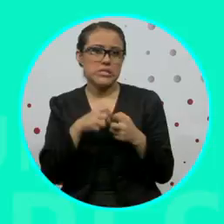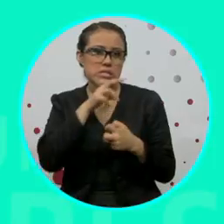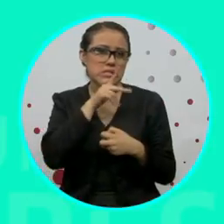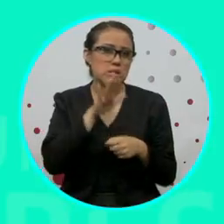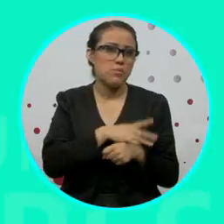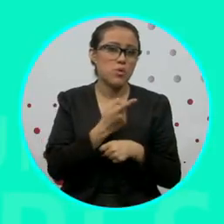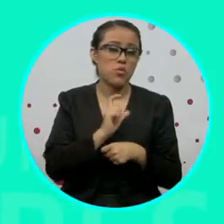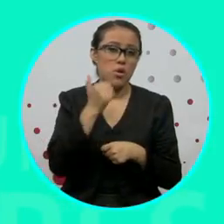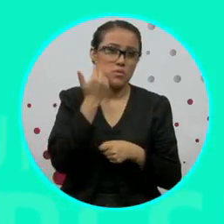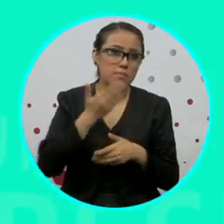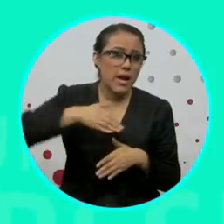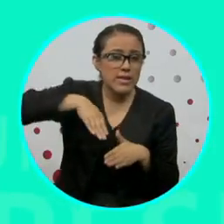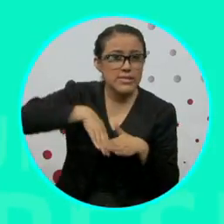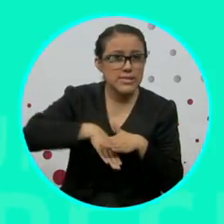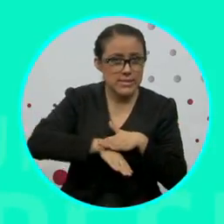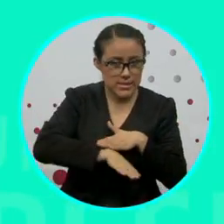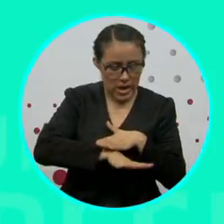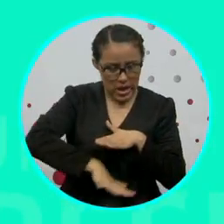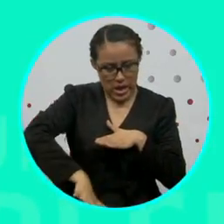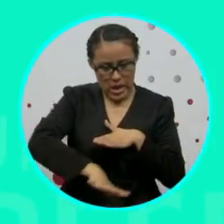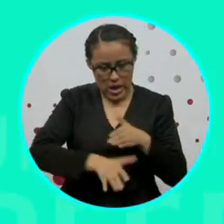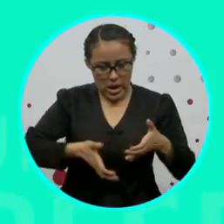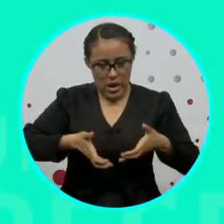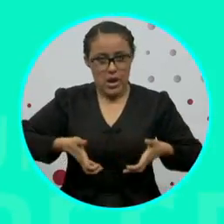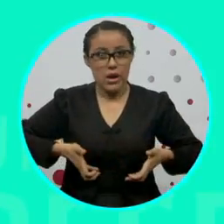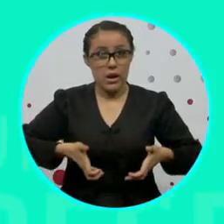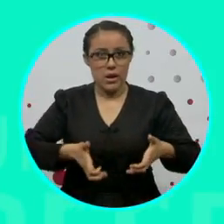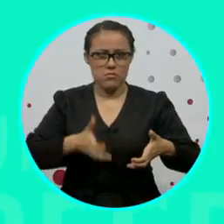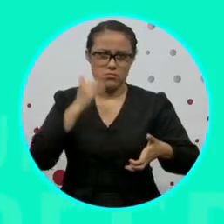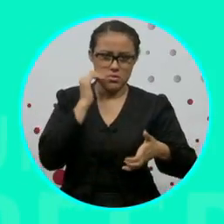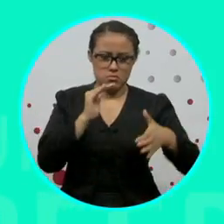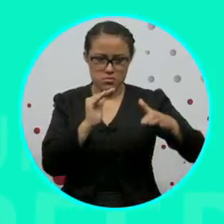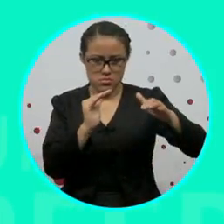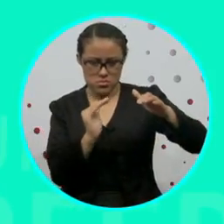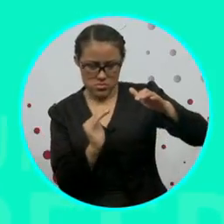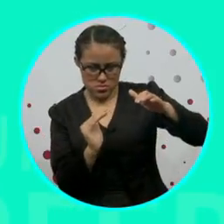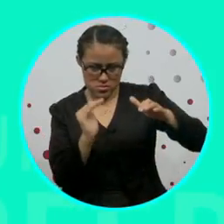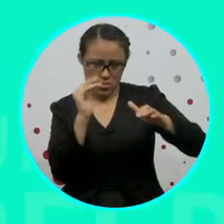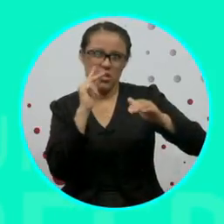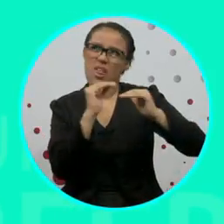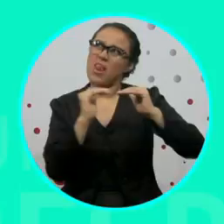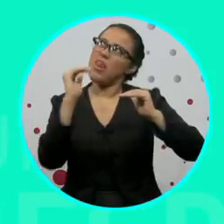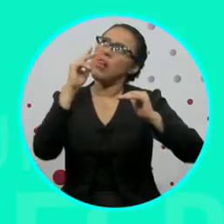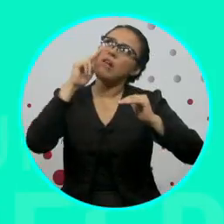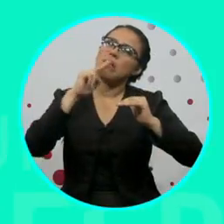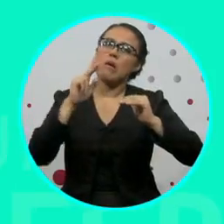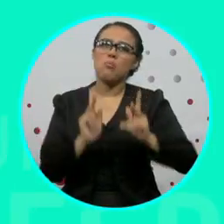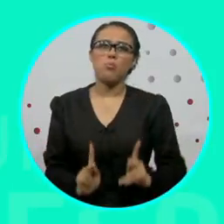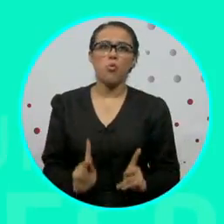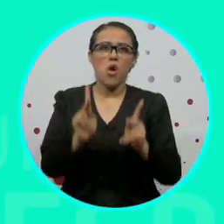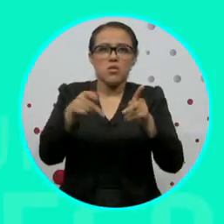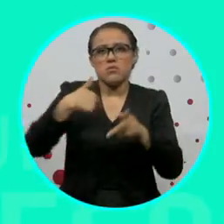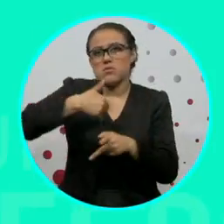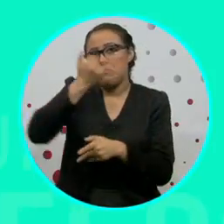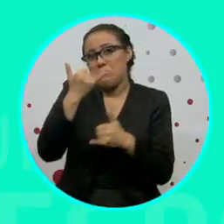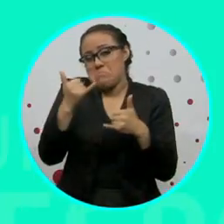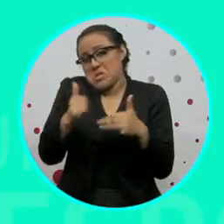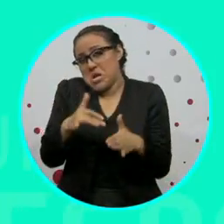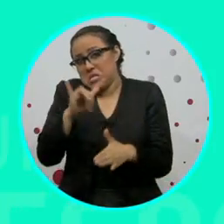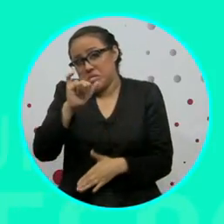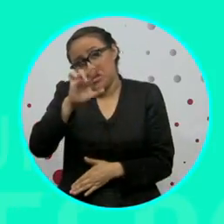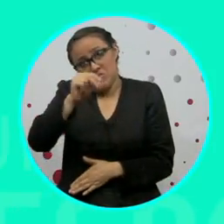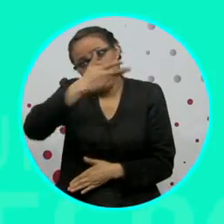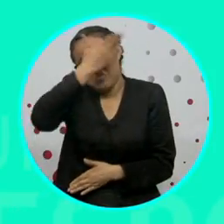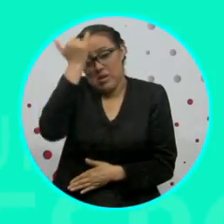pasar por el túnel de la avenida Toluca, veo que se está pandeando una losa del techo. Tal vez no sea algo muy pesado, pero